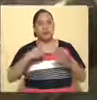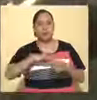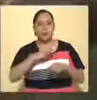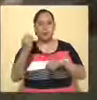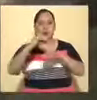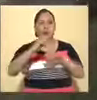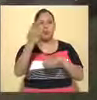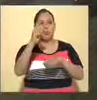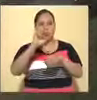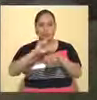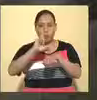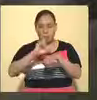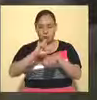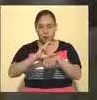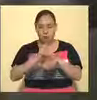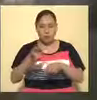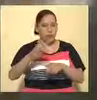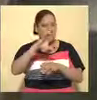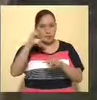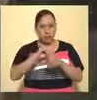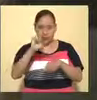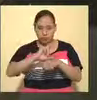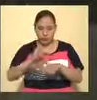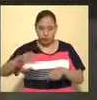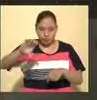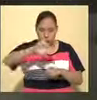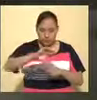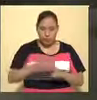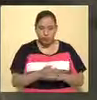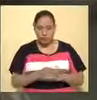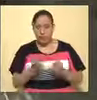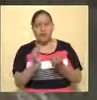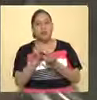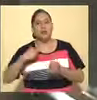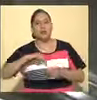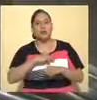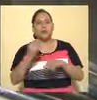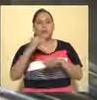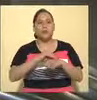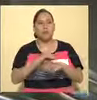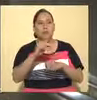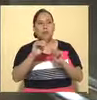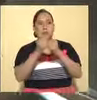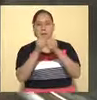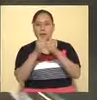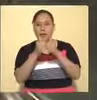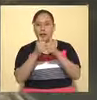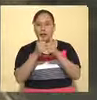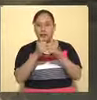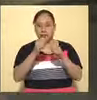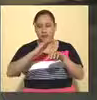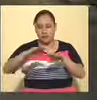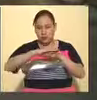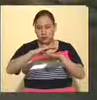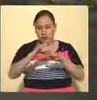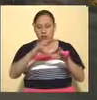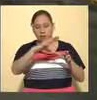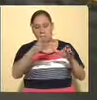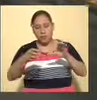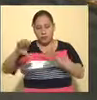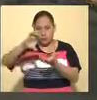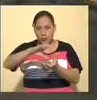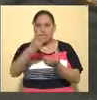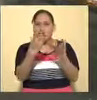huevo. Completo, ¿verdad? Completito. Uh-huh. Y le vamos a agregar como media taza de pan molido. Entonces esto va a hacer que se